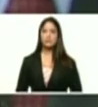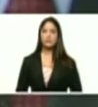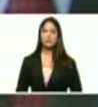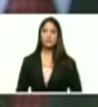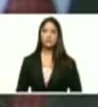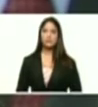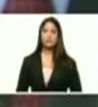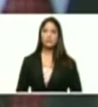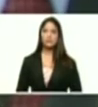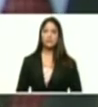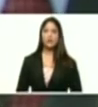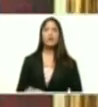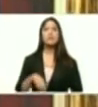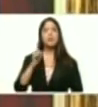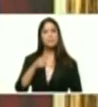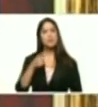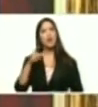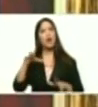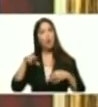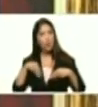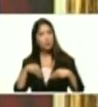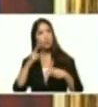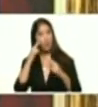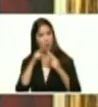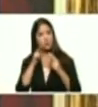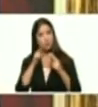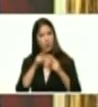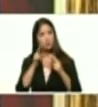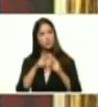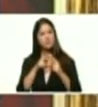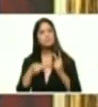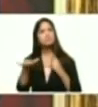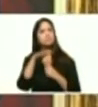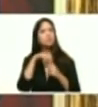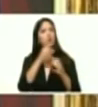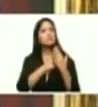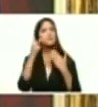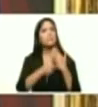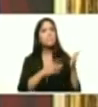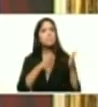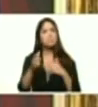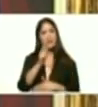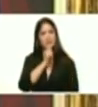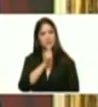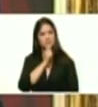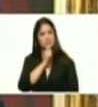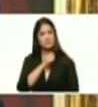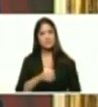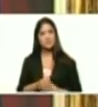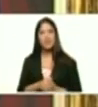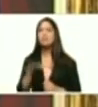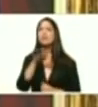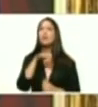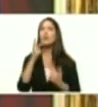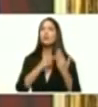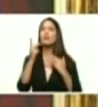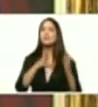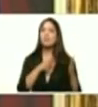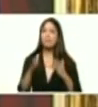y reconocen en privado, y algunos en público, ¿de dónde viene esa estrategia, Nelson? ¿De dónde viene?